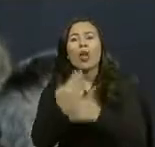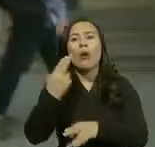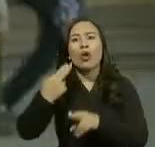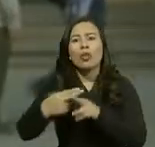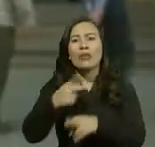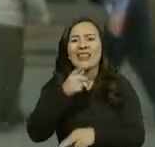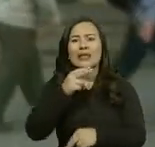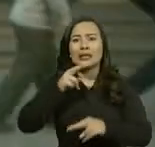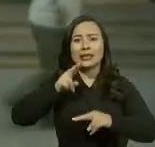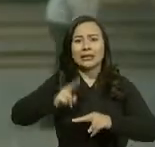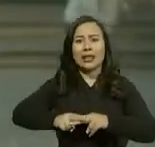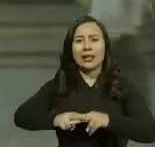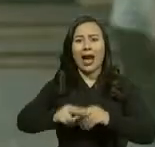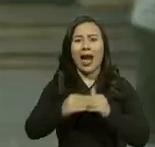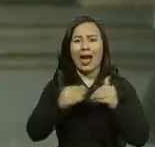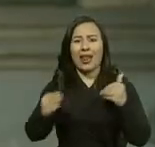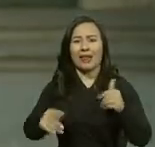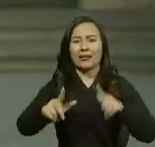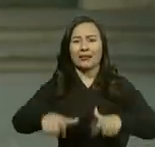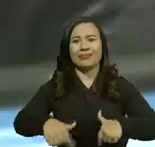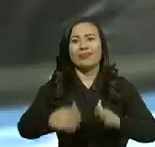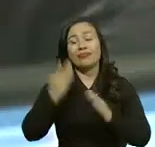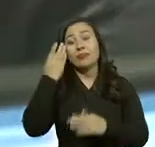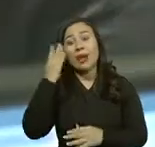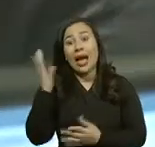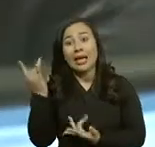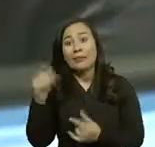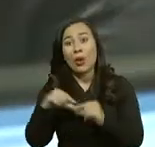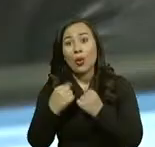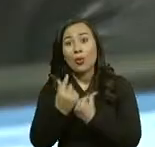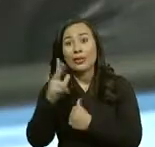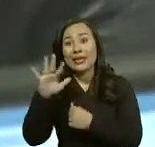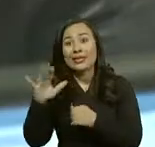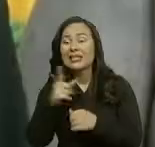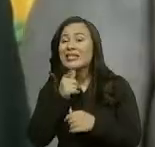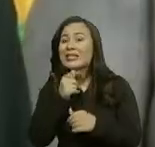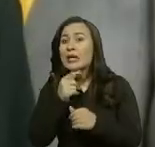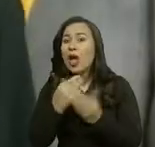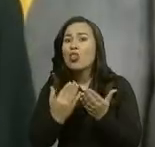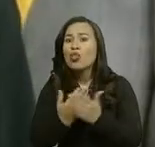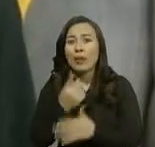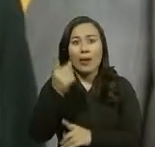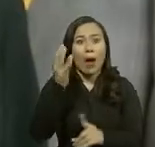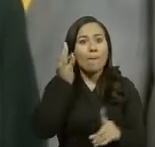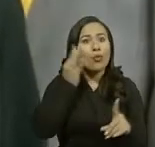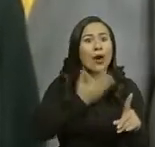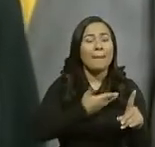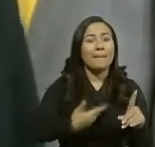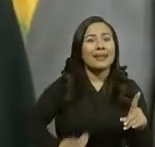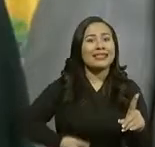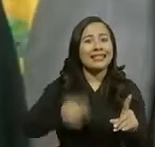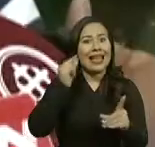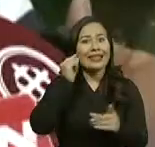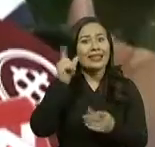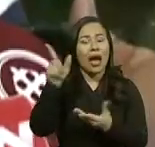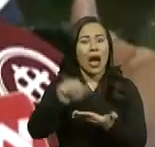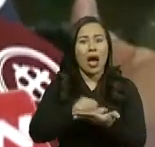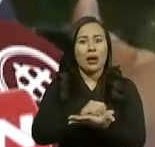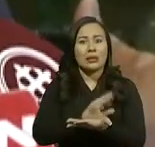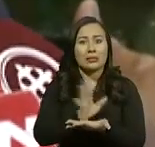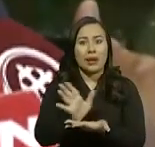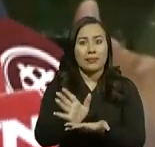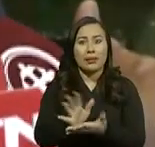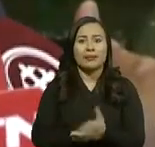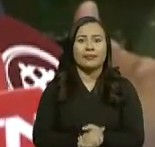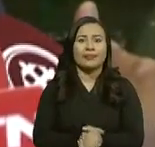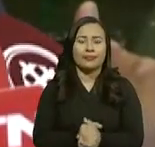sillón vicepresidencial. Y la bancada oficialista no descartan que sea propuesto el nombre de la presidenta de la Asamblea, Elizabeth Cabezas. Yo creo que la